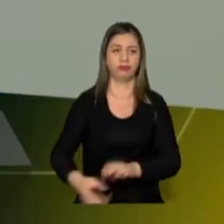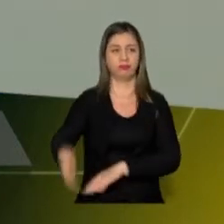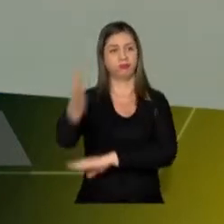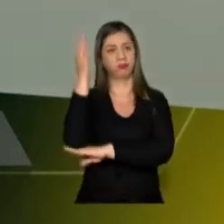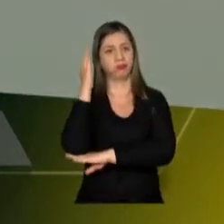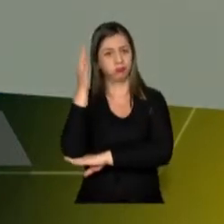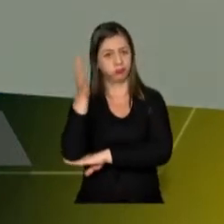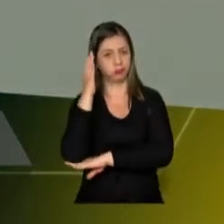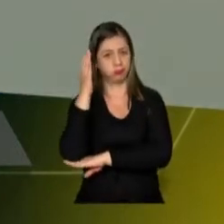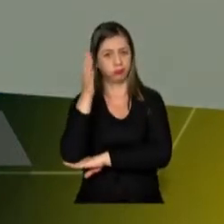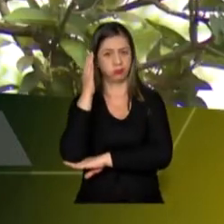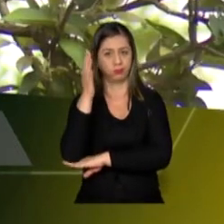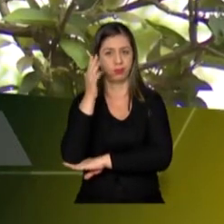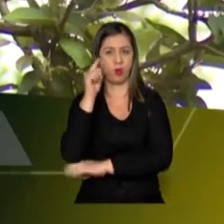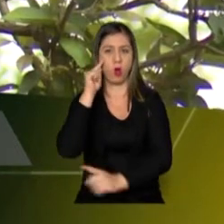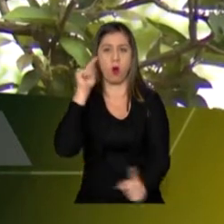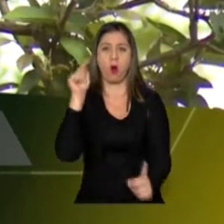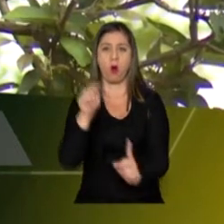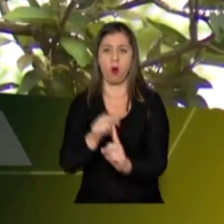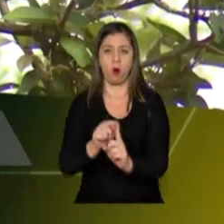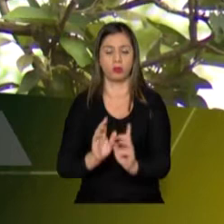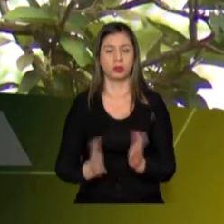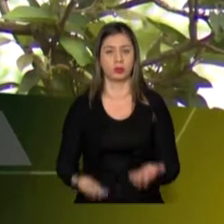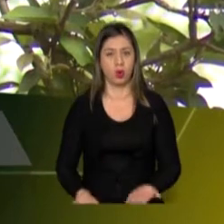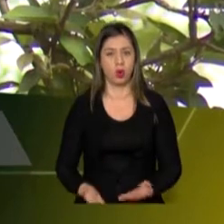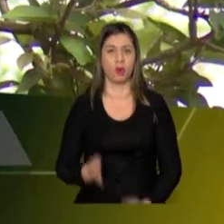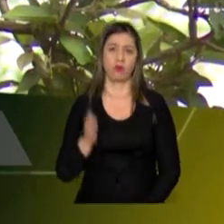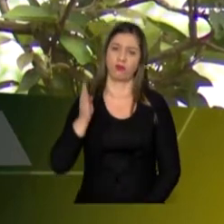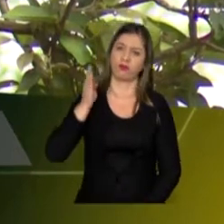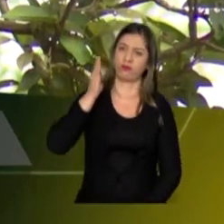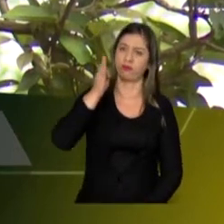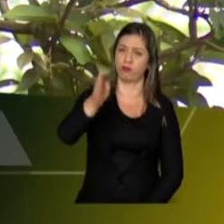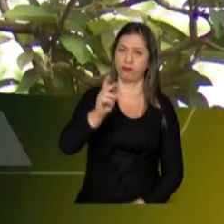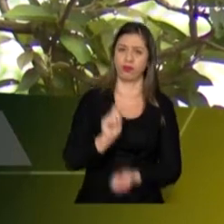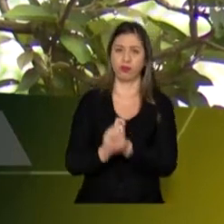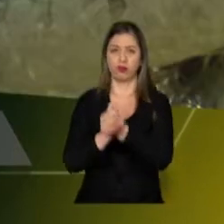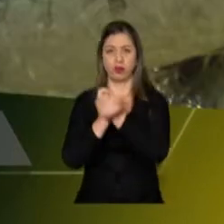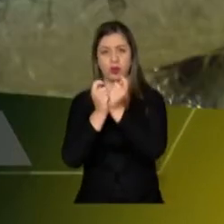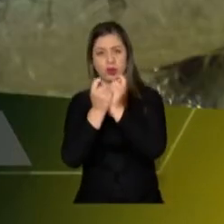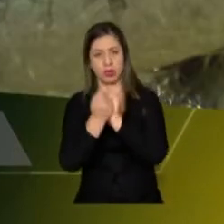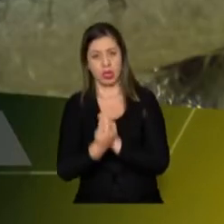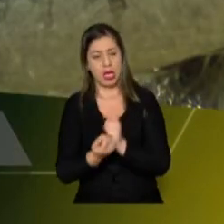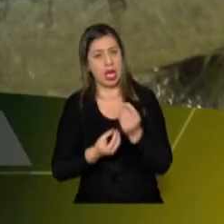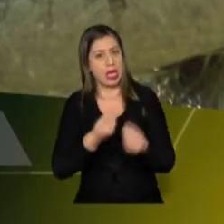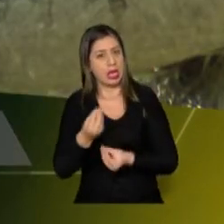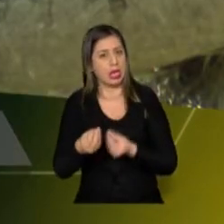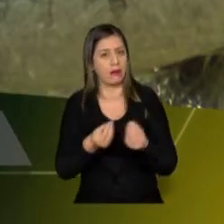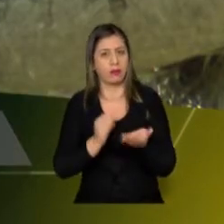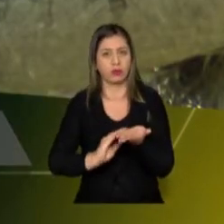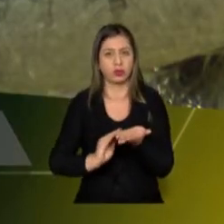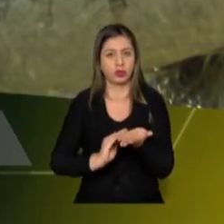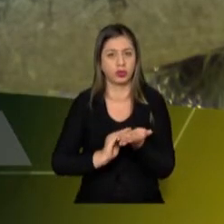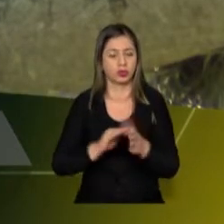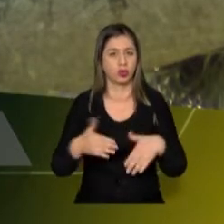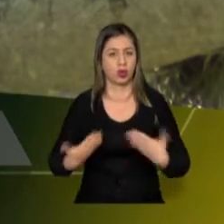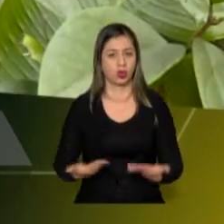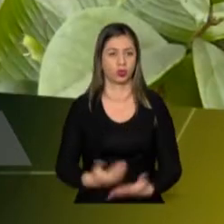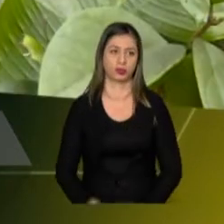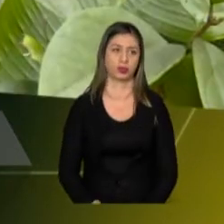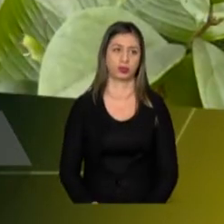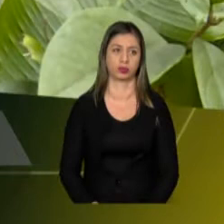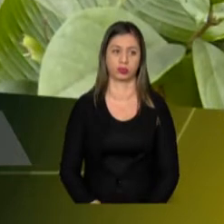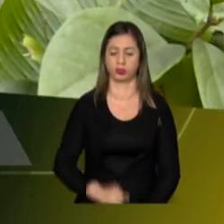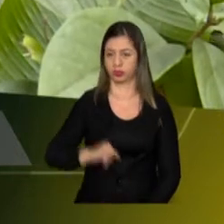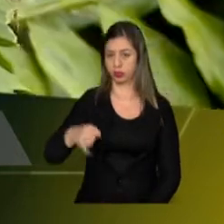con una vista objetiva y mirando hacia el futuro con mucho énfasis en qué vamos a hacer. John,